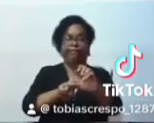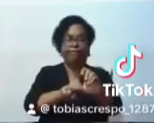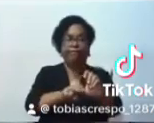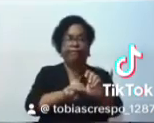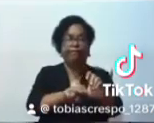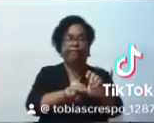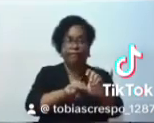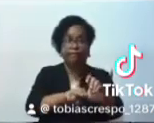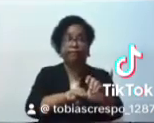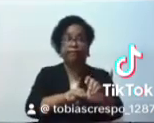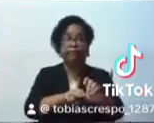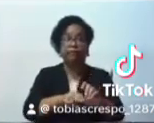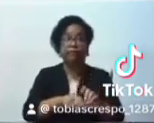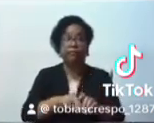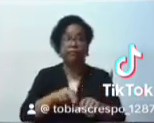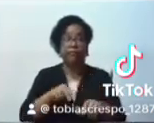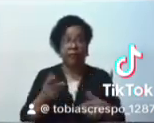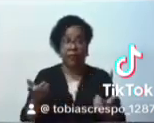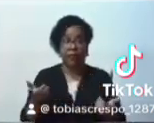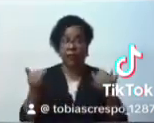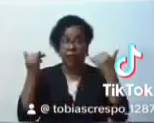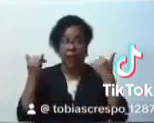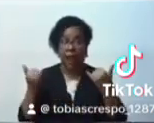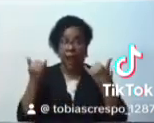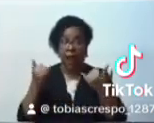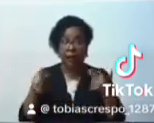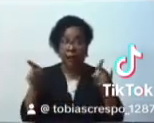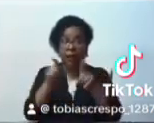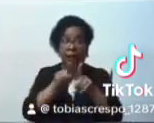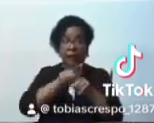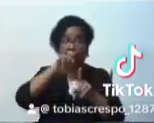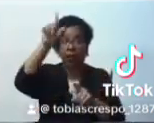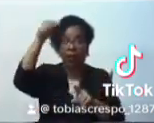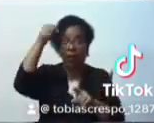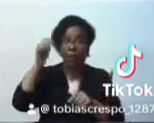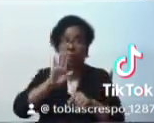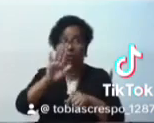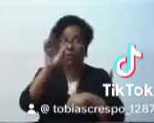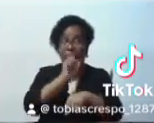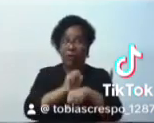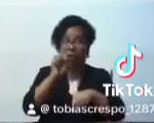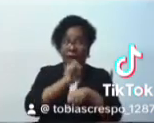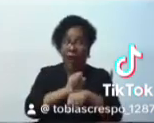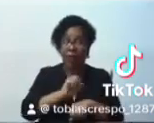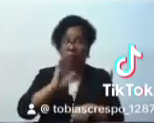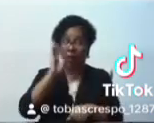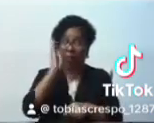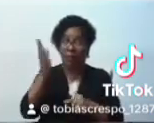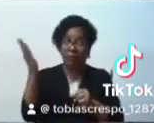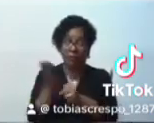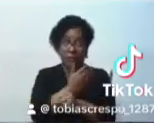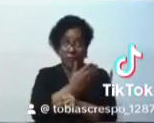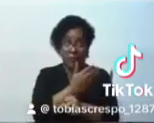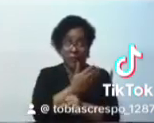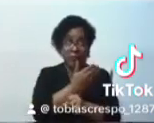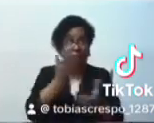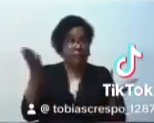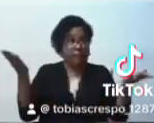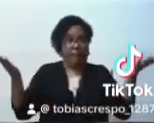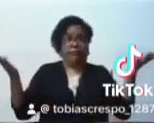tarea de transportar niños hacia sus centros de estudios. Pero no solamente eso, el